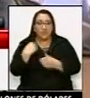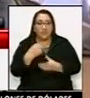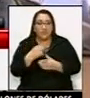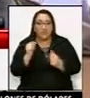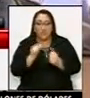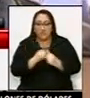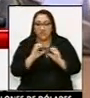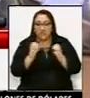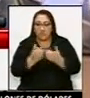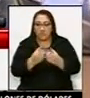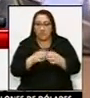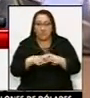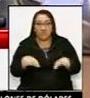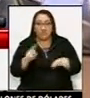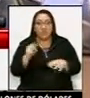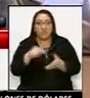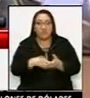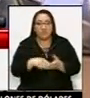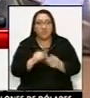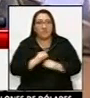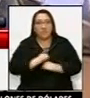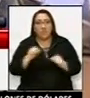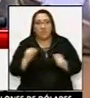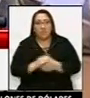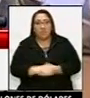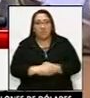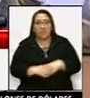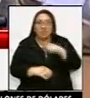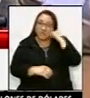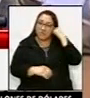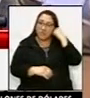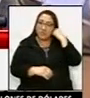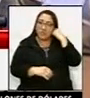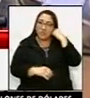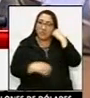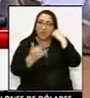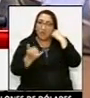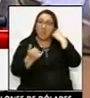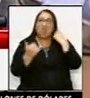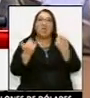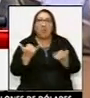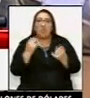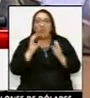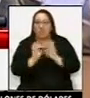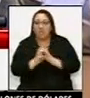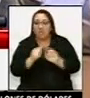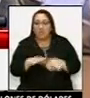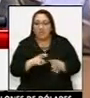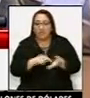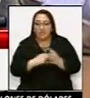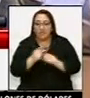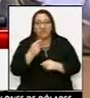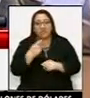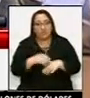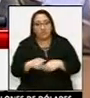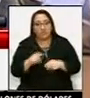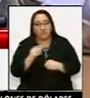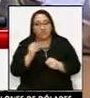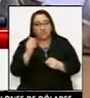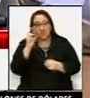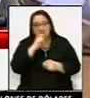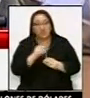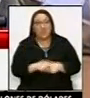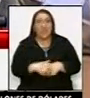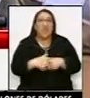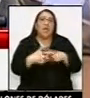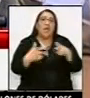con bicameralidad va a estallar. Para empezar, hoy en día, y ahí es que es muy extenso,